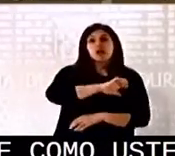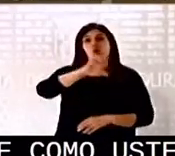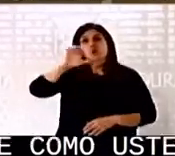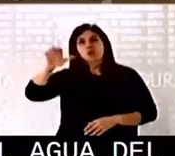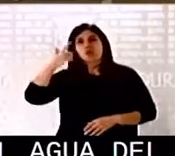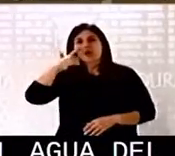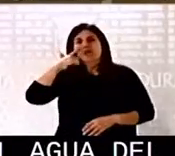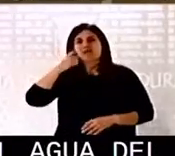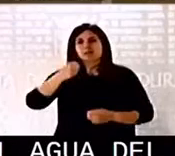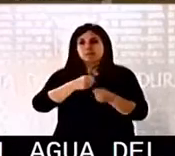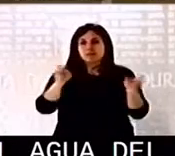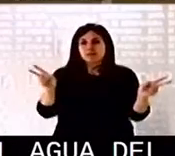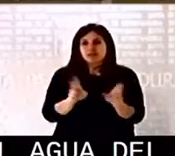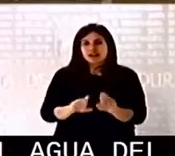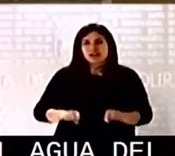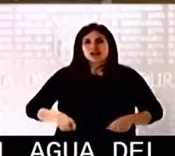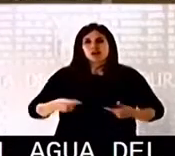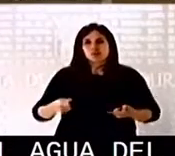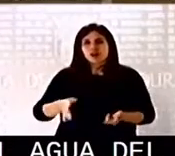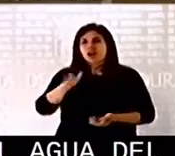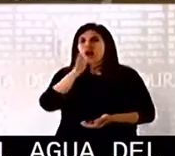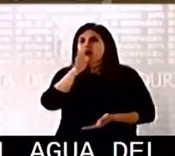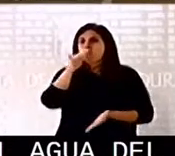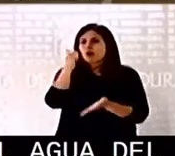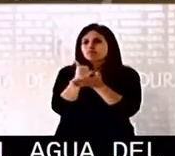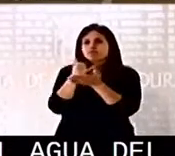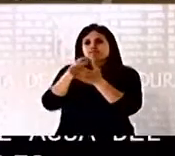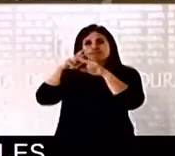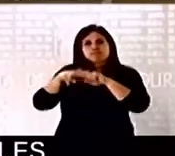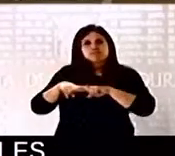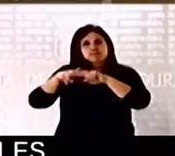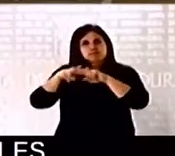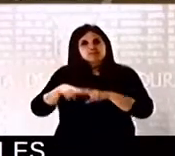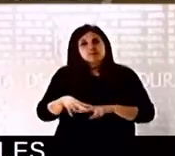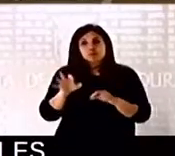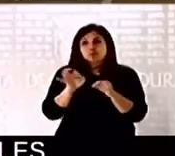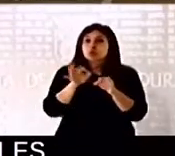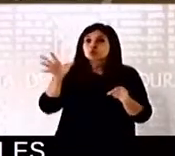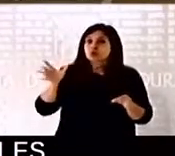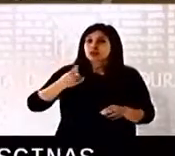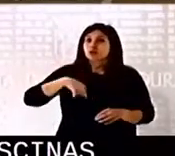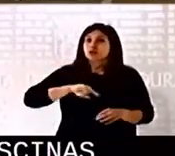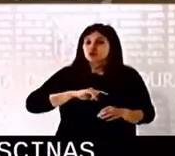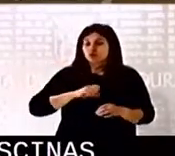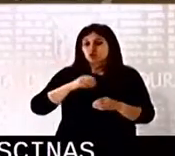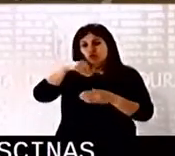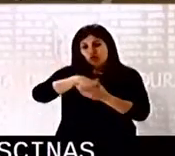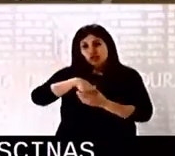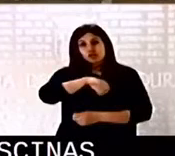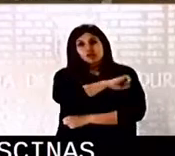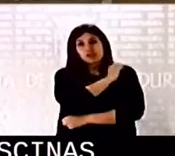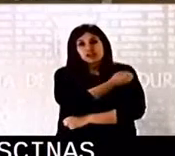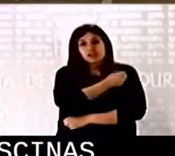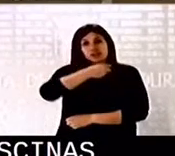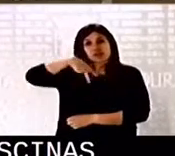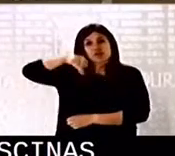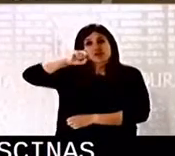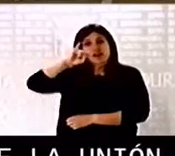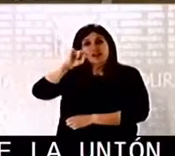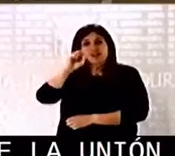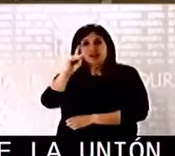de cada una de las piscinas naturales. Afortunadamente, cada vez tenemos más piscinas incluidas dentro del registro Náyade de la Unión